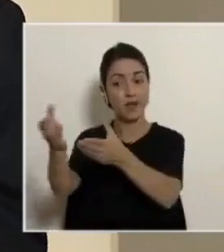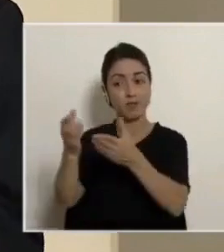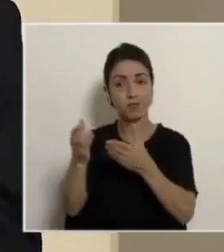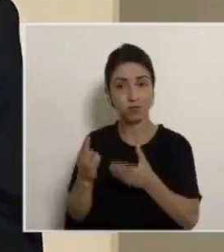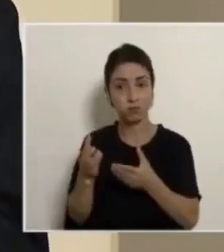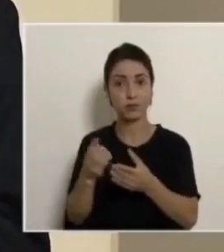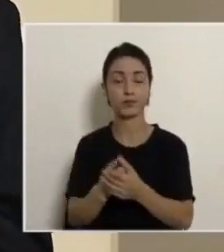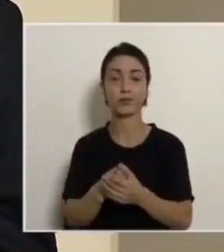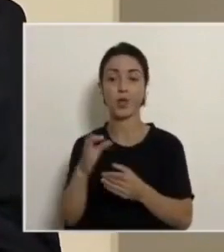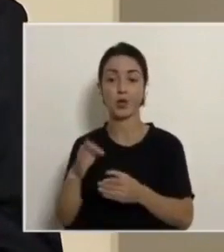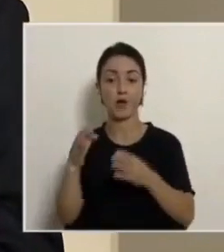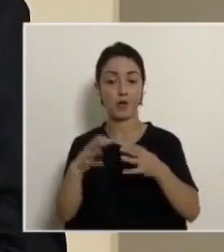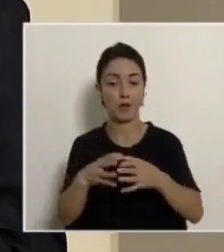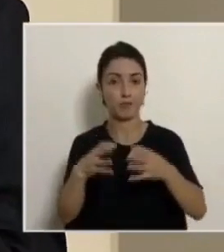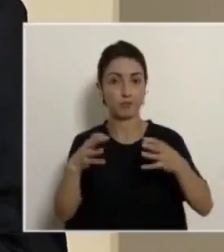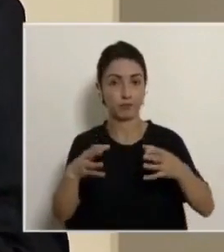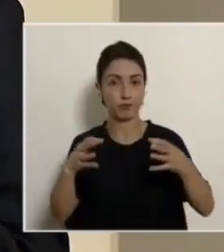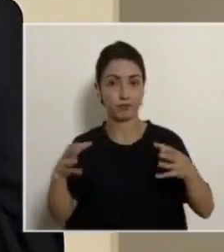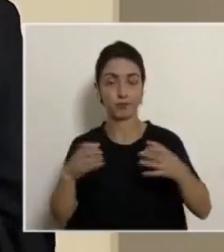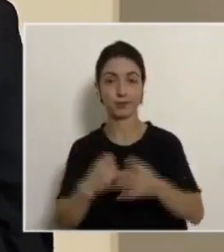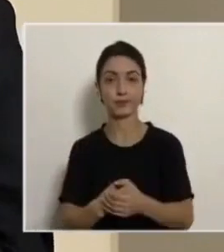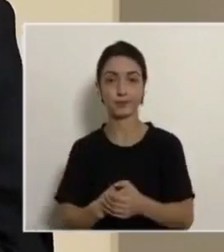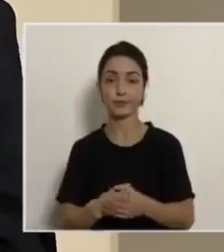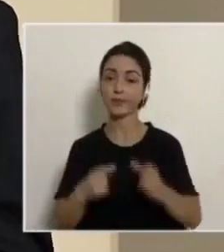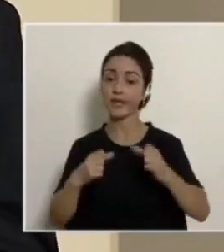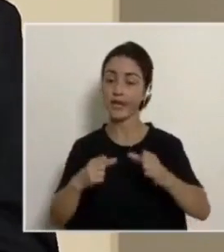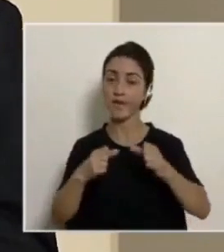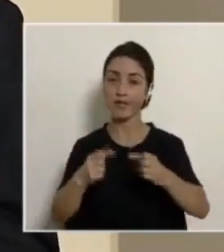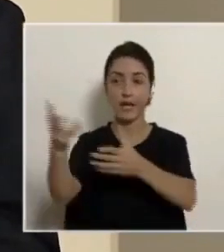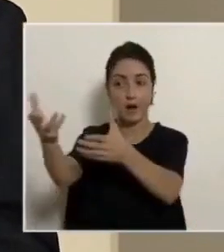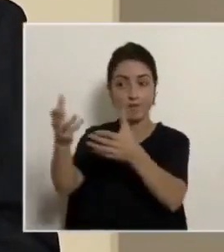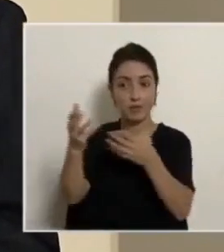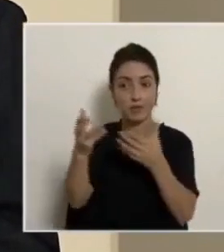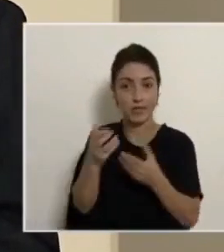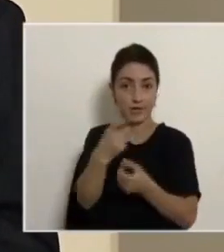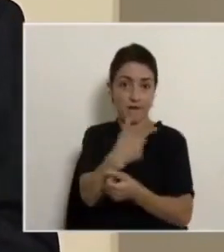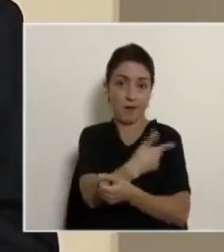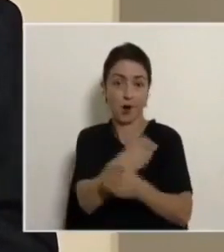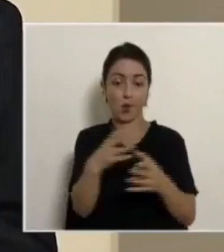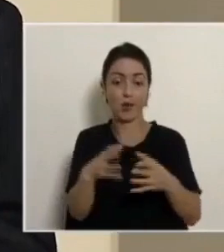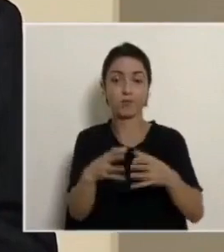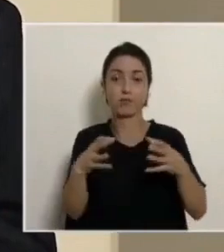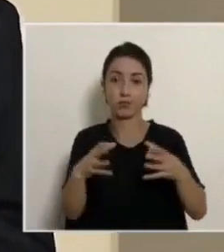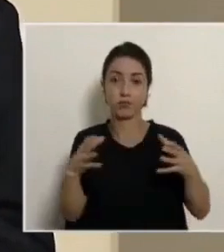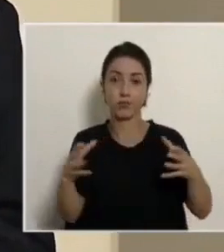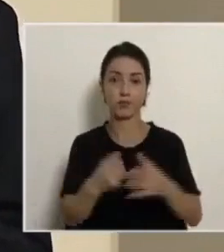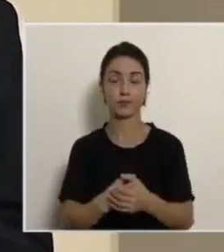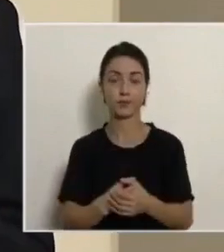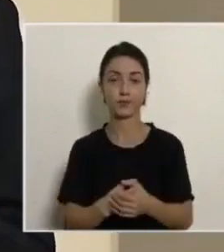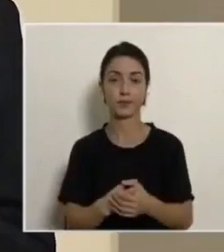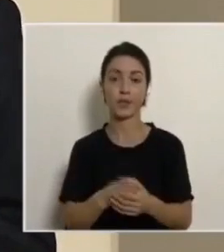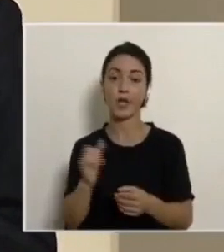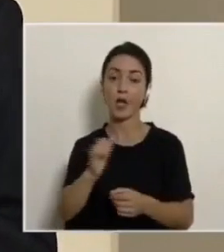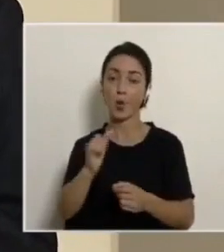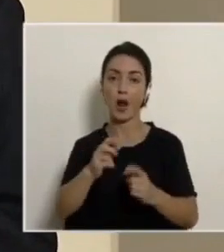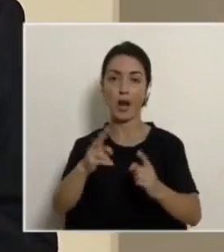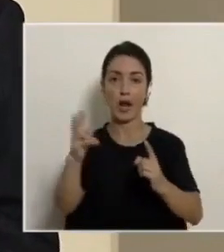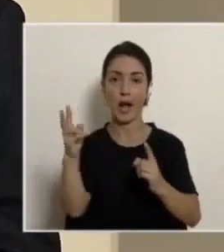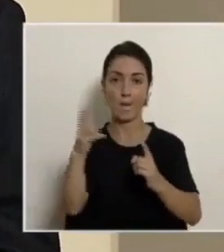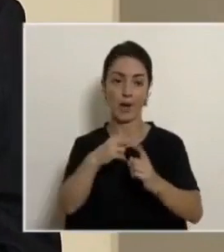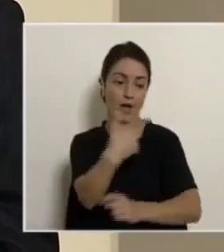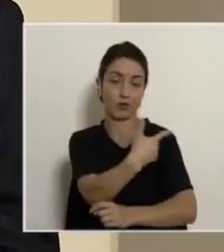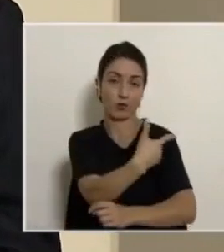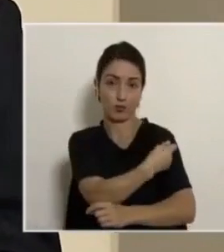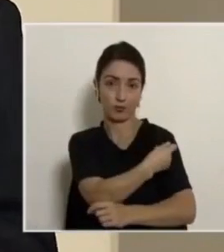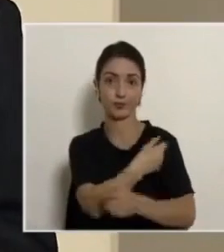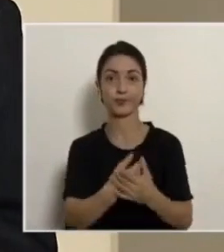de una manera incremental y que va a seguirse incrementando y que se ha ido incrementando también la aplicación.